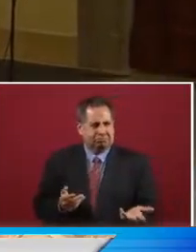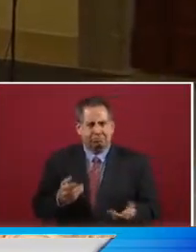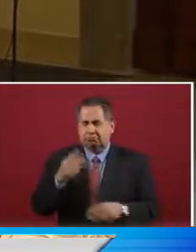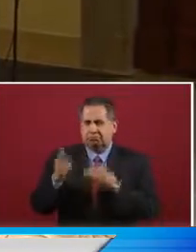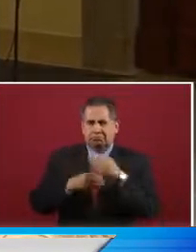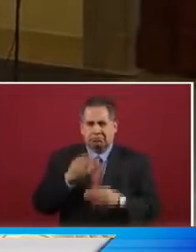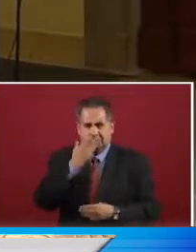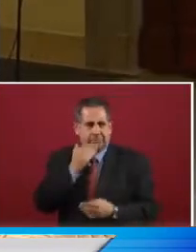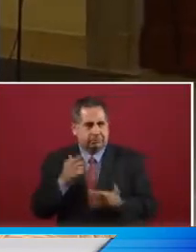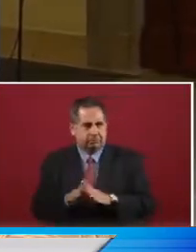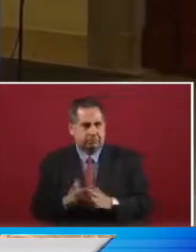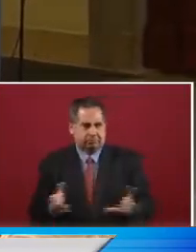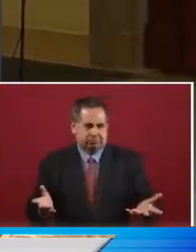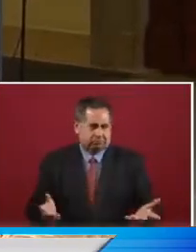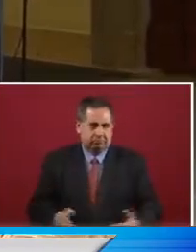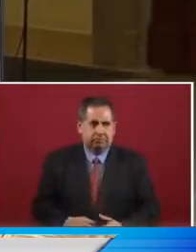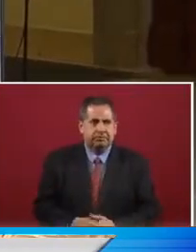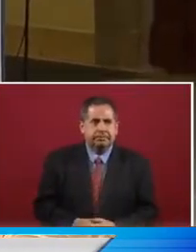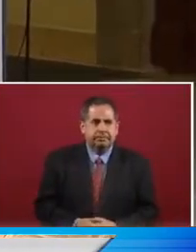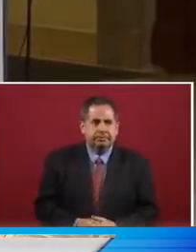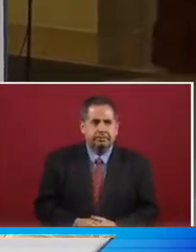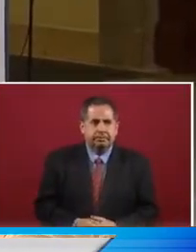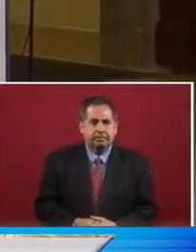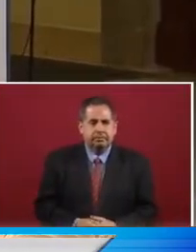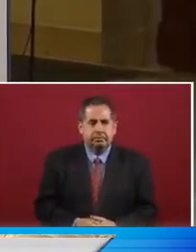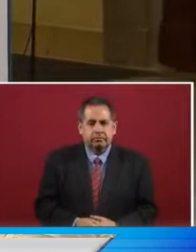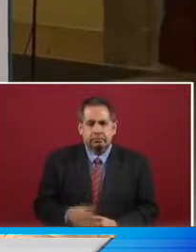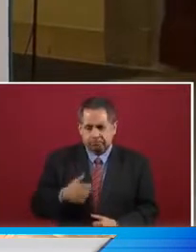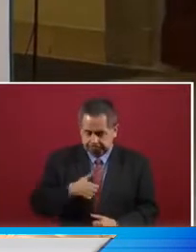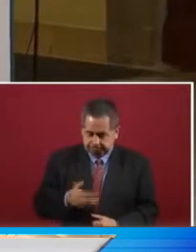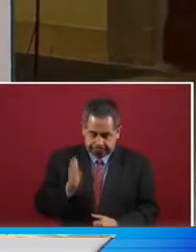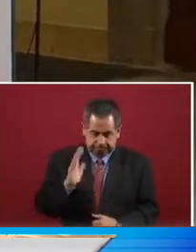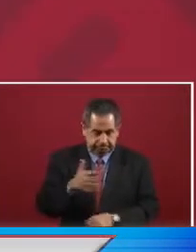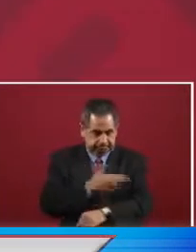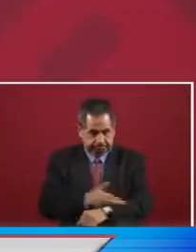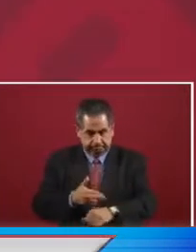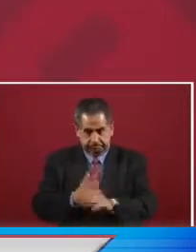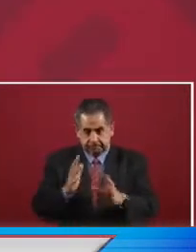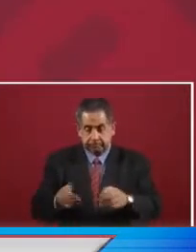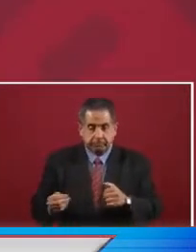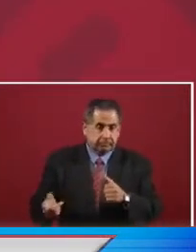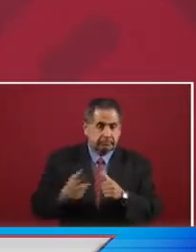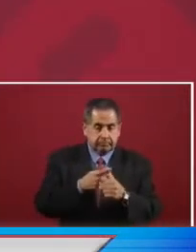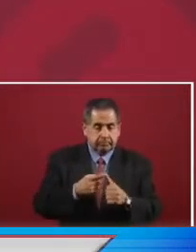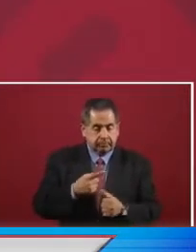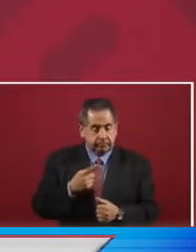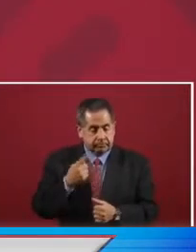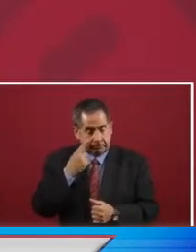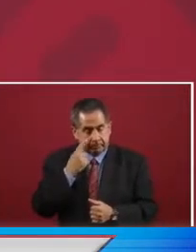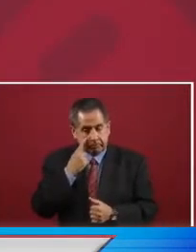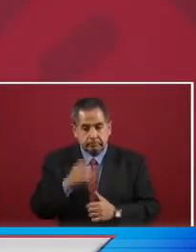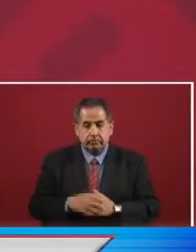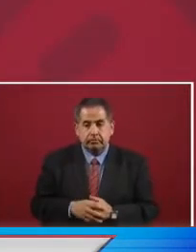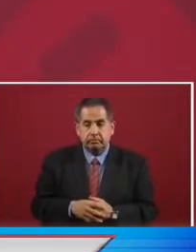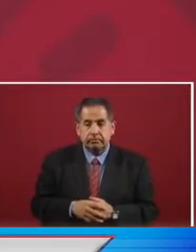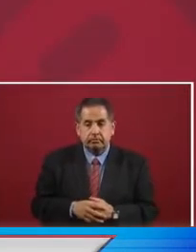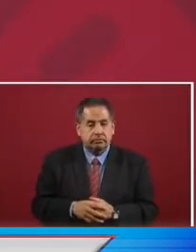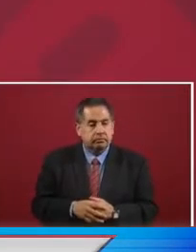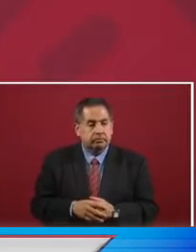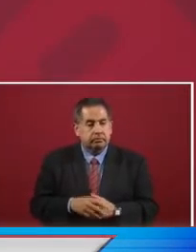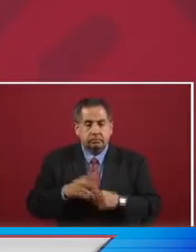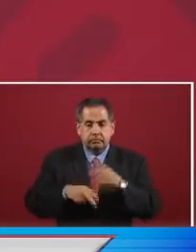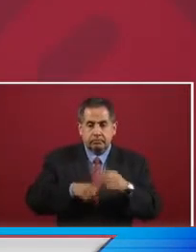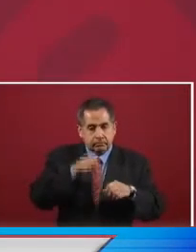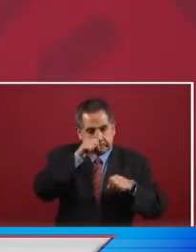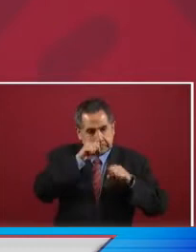Corrupción de jueces. Ahora se denuncia la entrega de amparos contra verificación de software en las gasolineras. La manera en que se controlan los precios